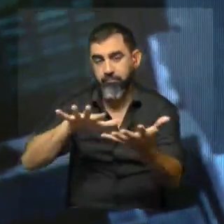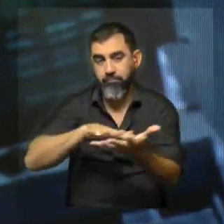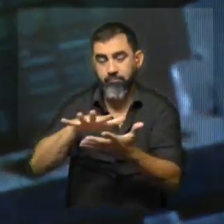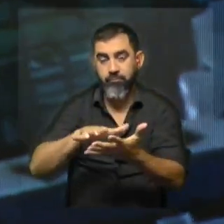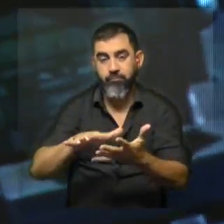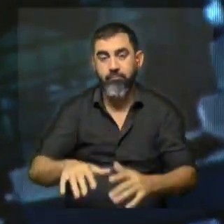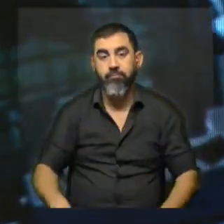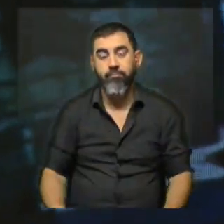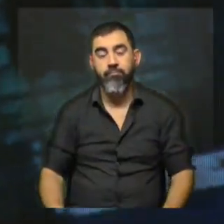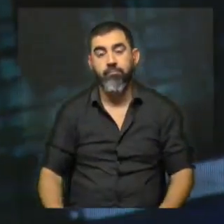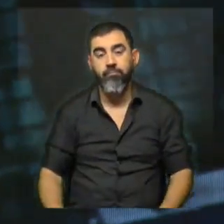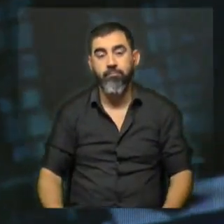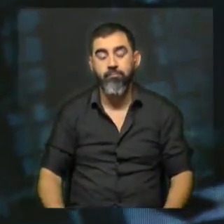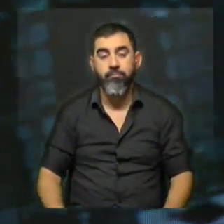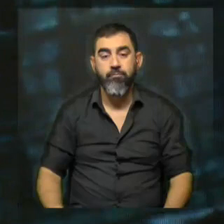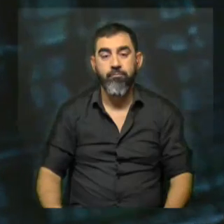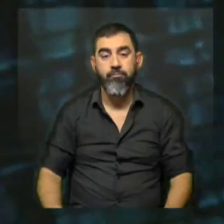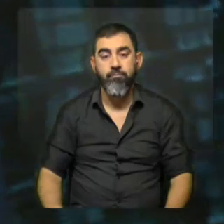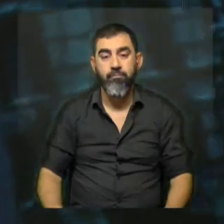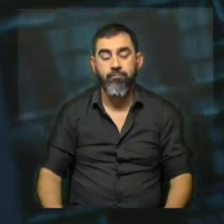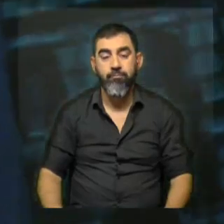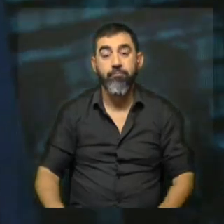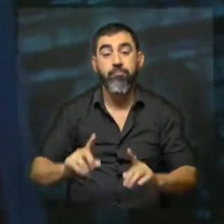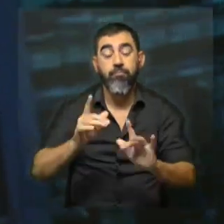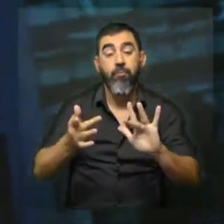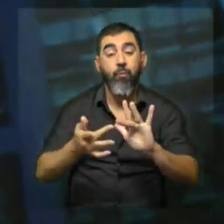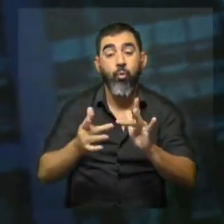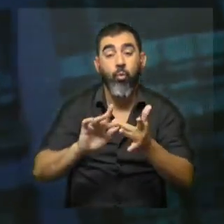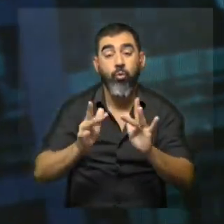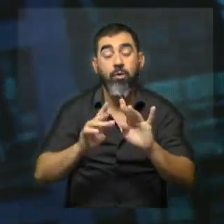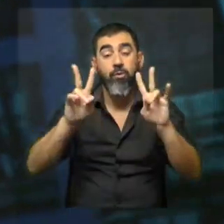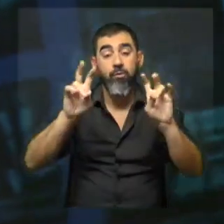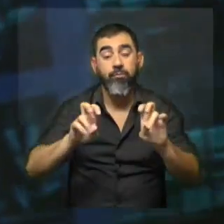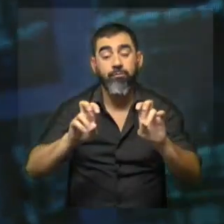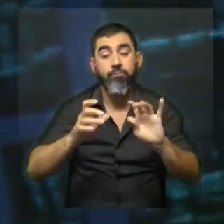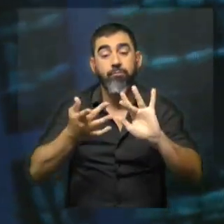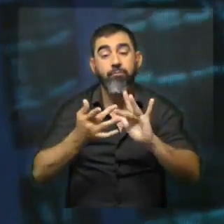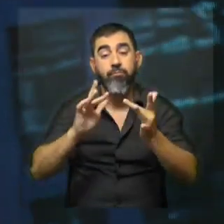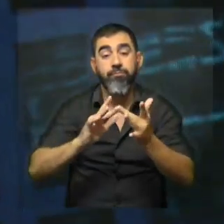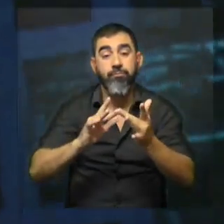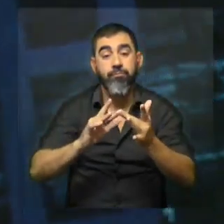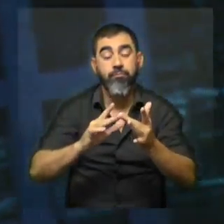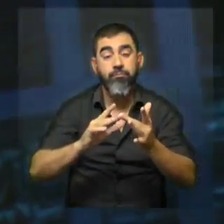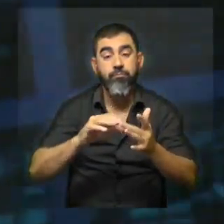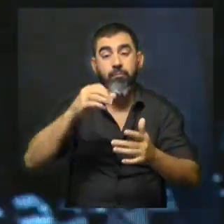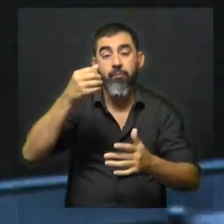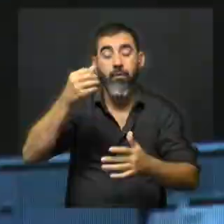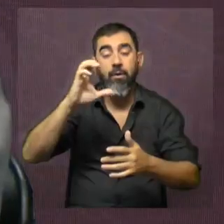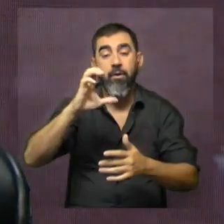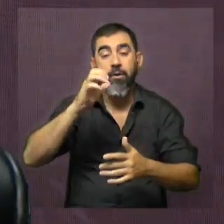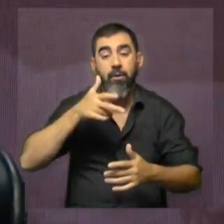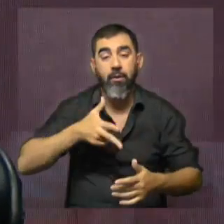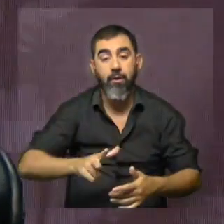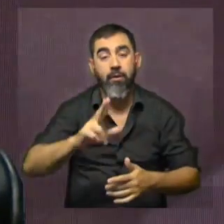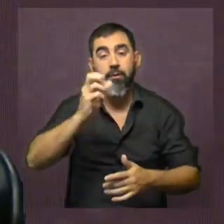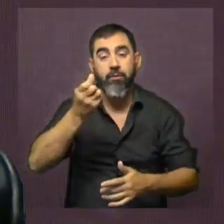Pero no es el único contacto que vamos a tener esta mañana sobre este tema. También vamos a estar con Carlos Amaury Chamorro. Sí, Amaury